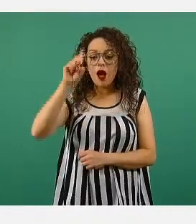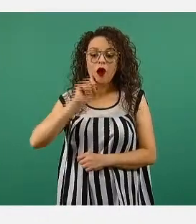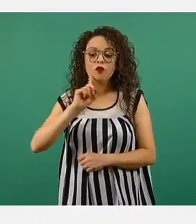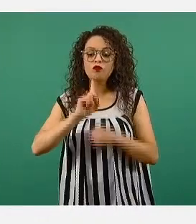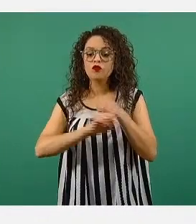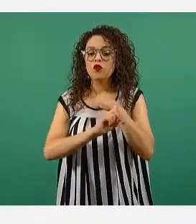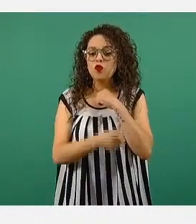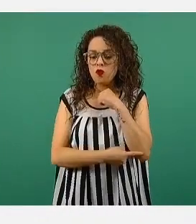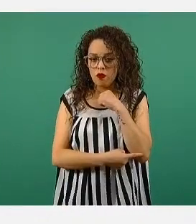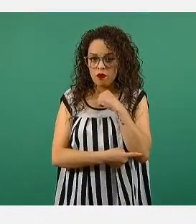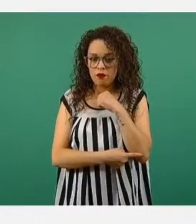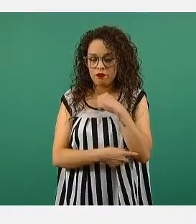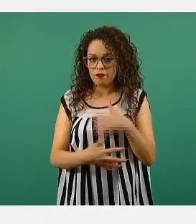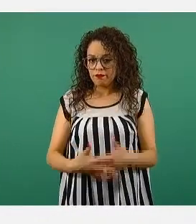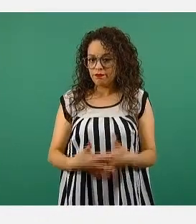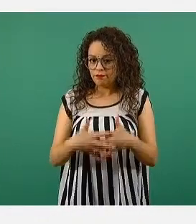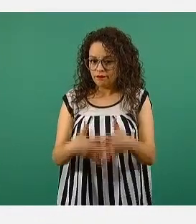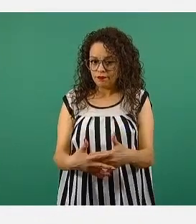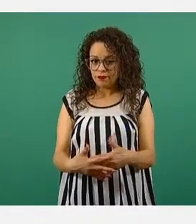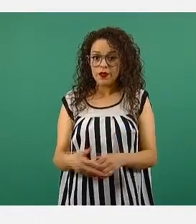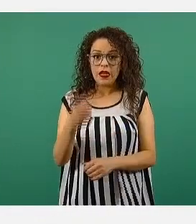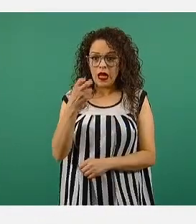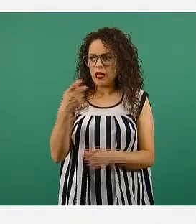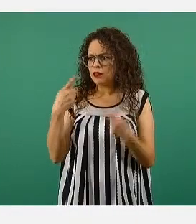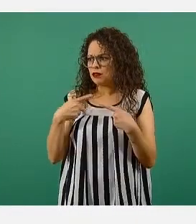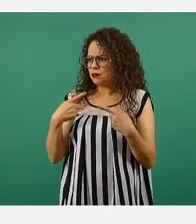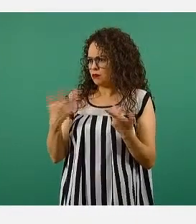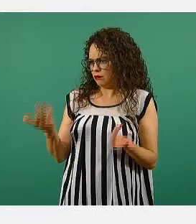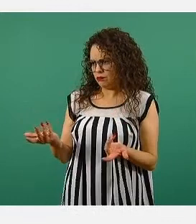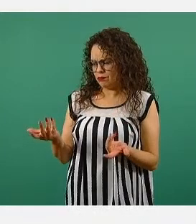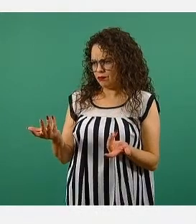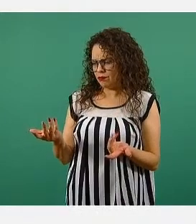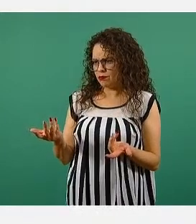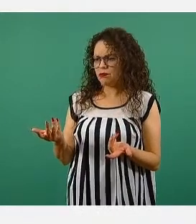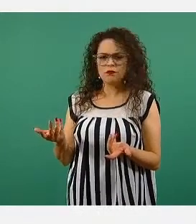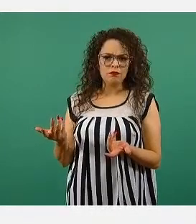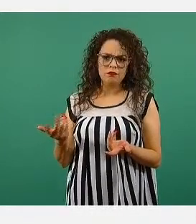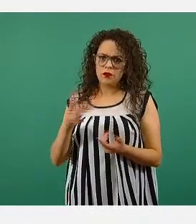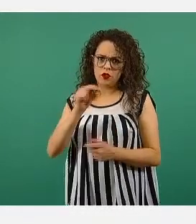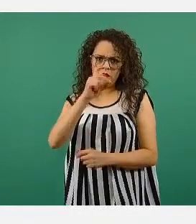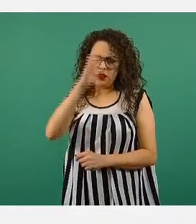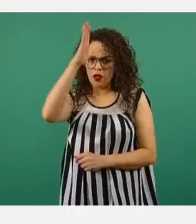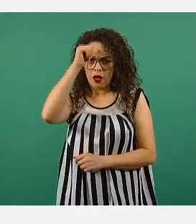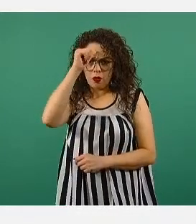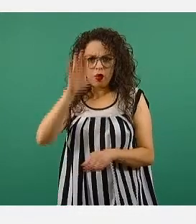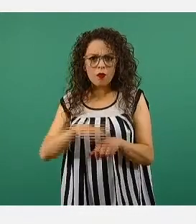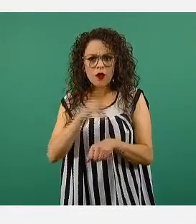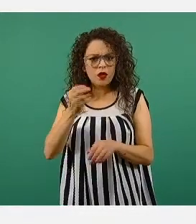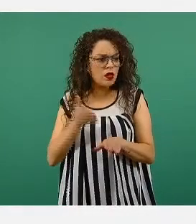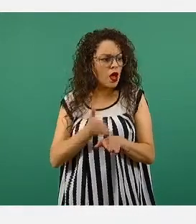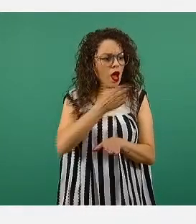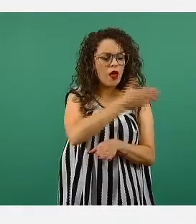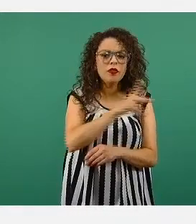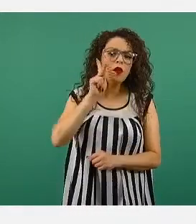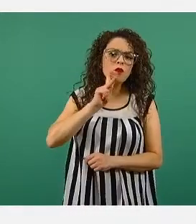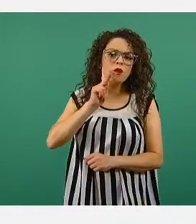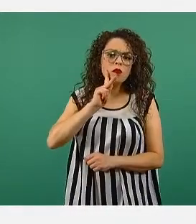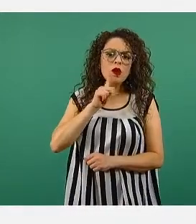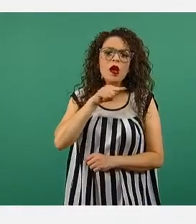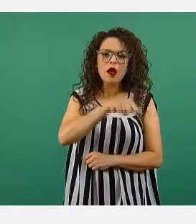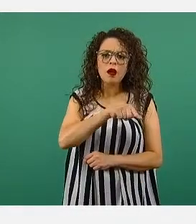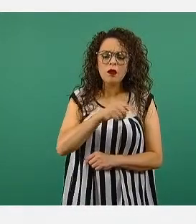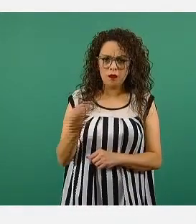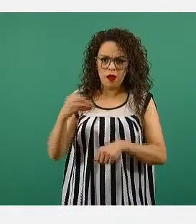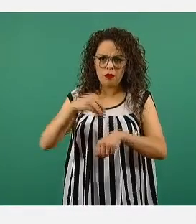eso es quizás lo que mucha gente se opone, como si no se incluyeron embarazadas en los ensayos clínicos, ¿por qué las vamos a